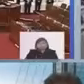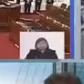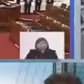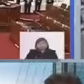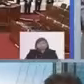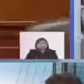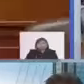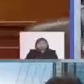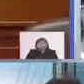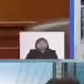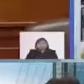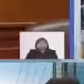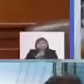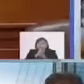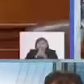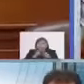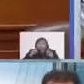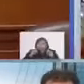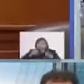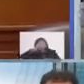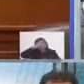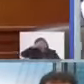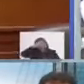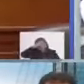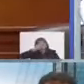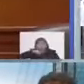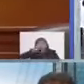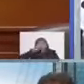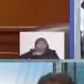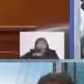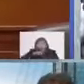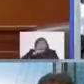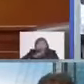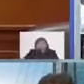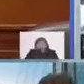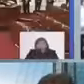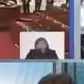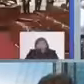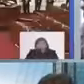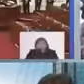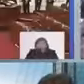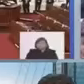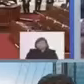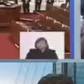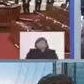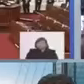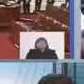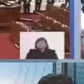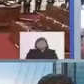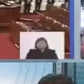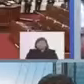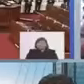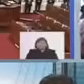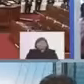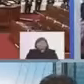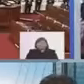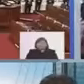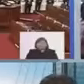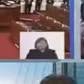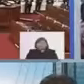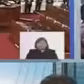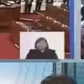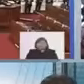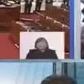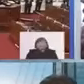de dudas. Era el ex secretario general del gremio de trabajadores gastronómicos, respondía Luis Barrio Nuevo, claro, que fue el